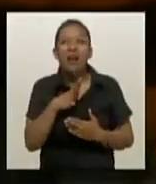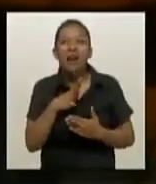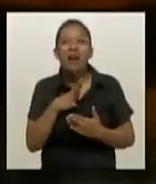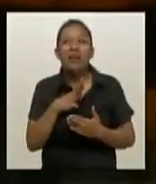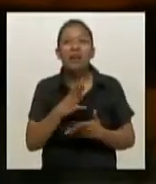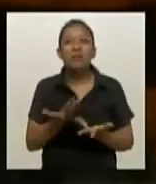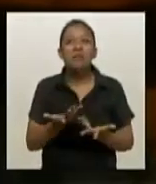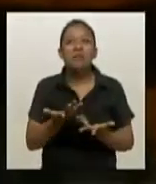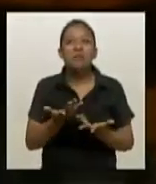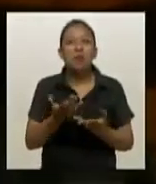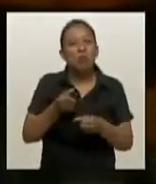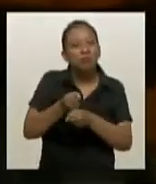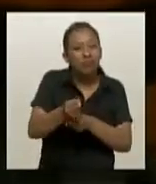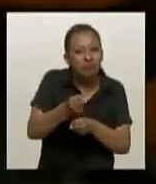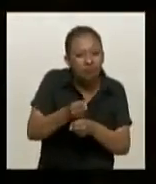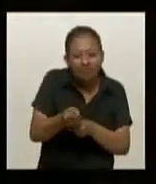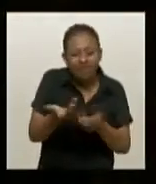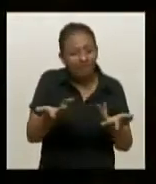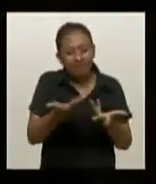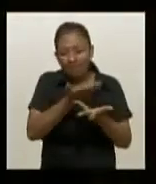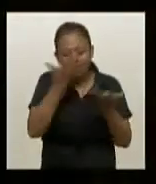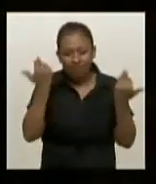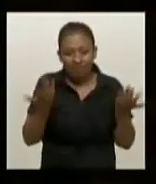hay un maltrato, no sé,